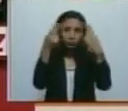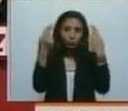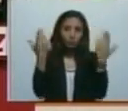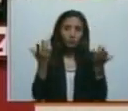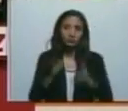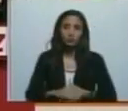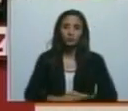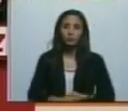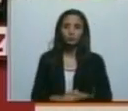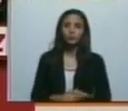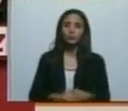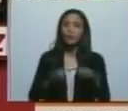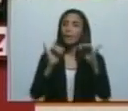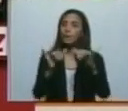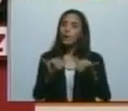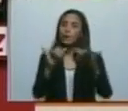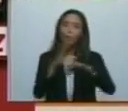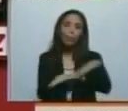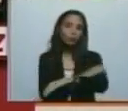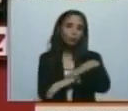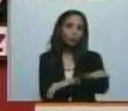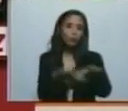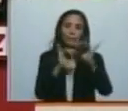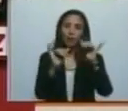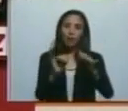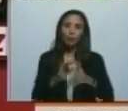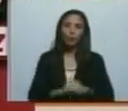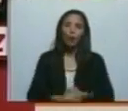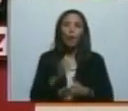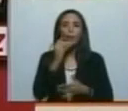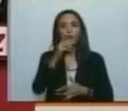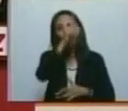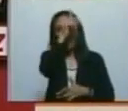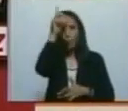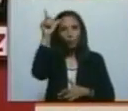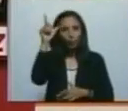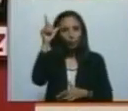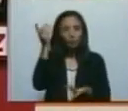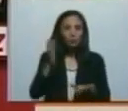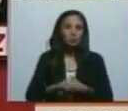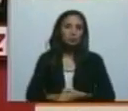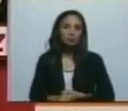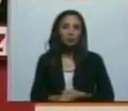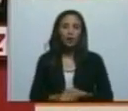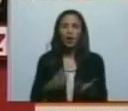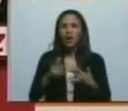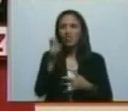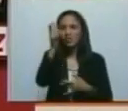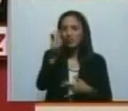transformó o no intentó transformar a un asesino como Leopoldo López en una víctima.